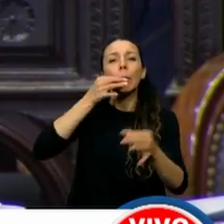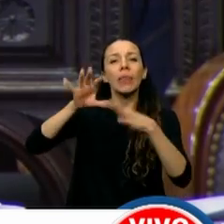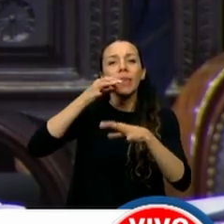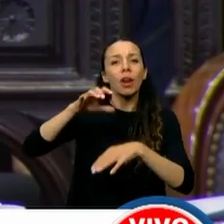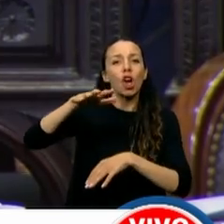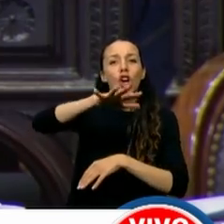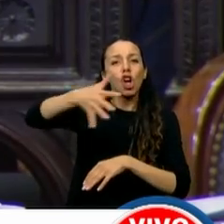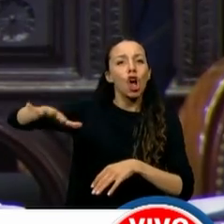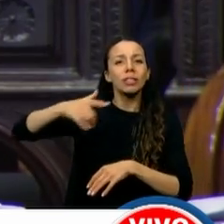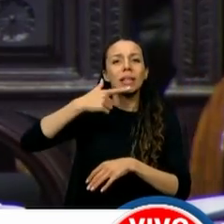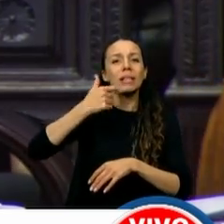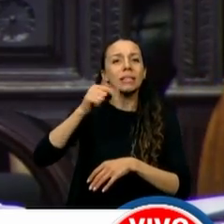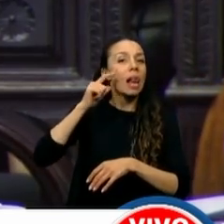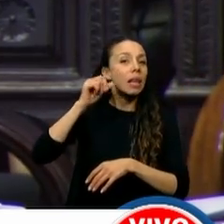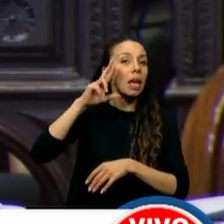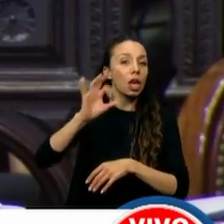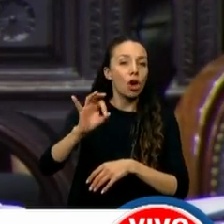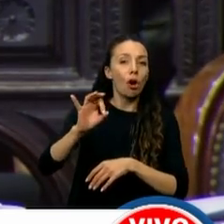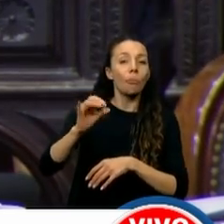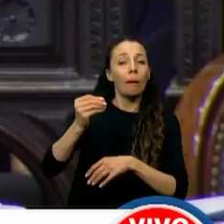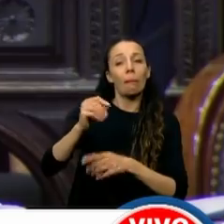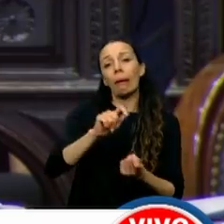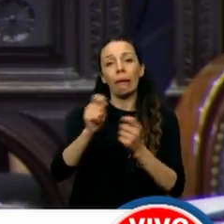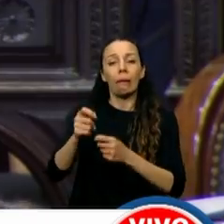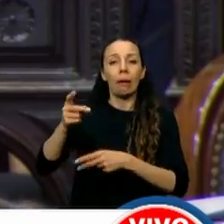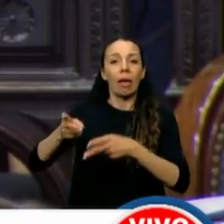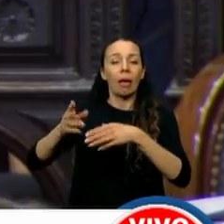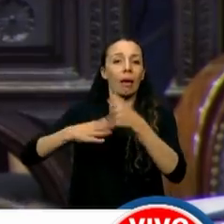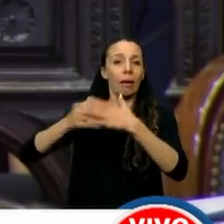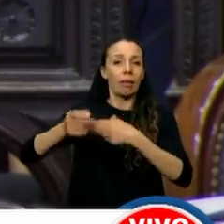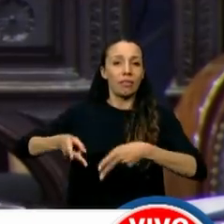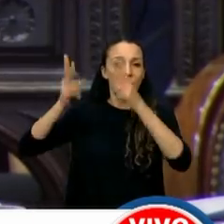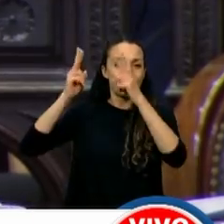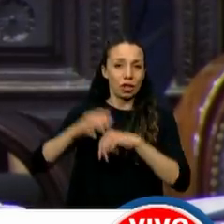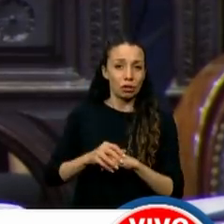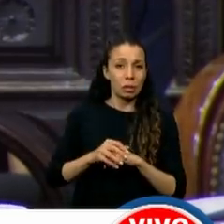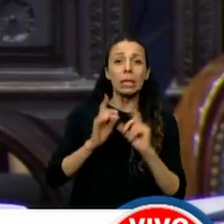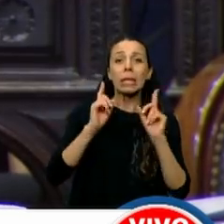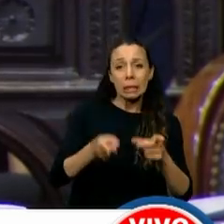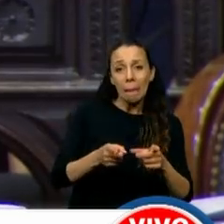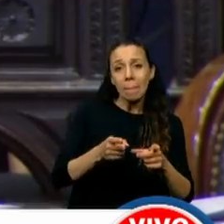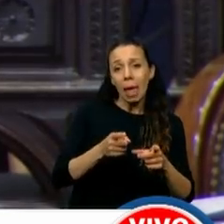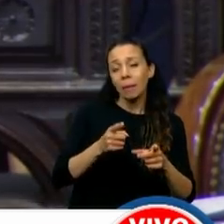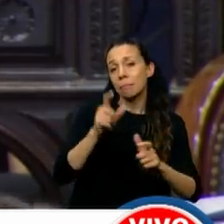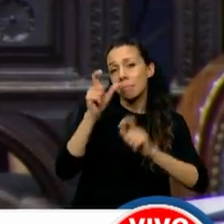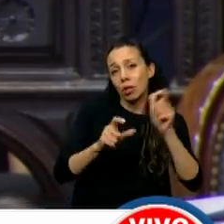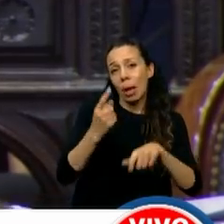sí ya terminó y unos días después con recursos también de todos los porteños compraron una nota